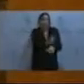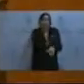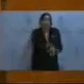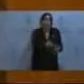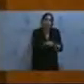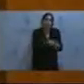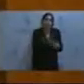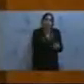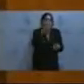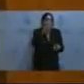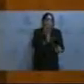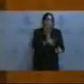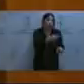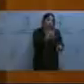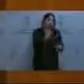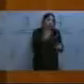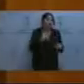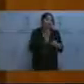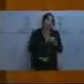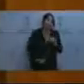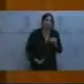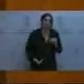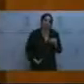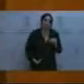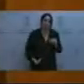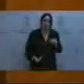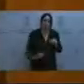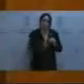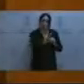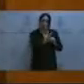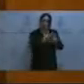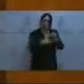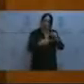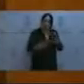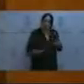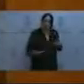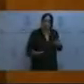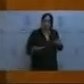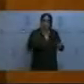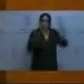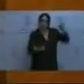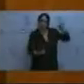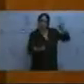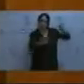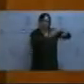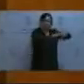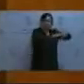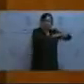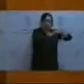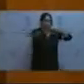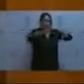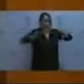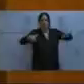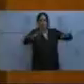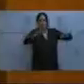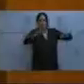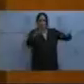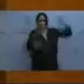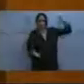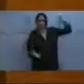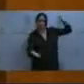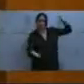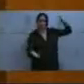usted es un error. Pero ¿qué diferencia y vara de medir es esta entre su gobierno y el resto de los ciudadanos? Eso es lo que tiene que